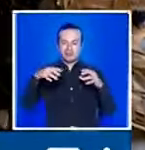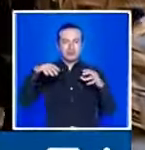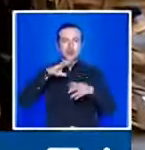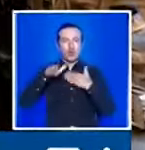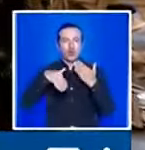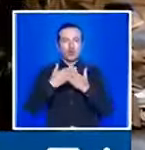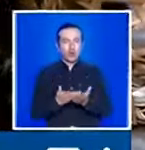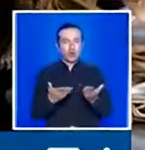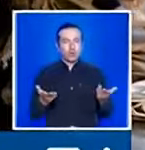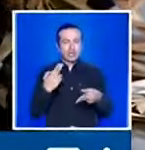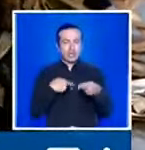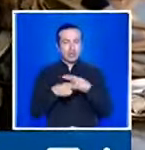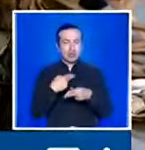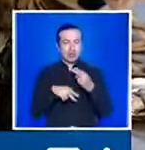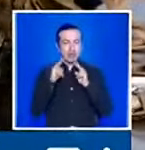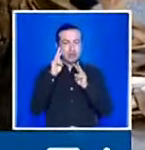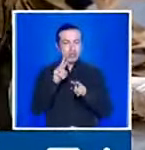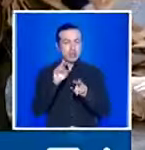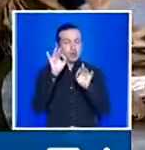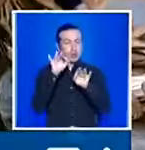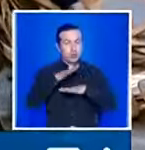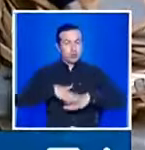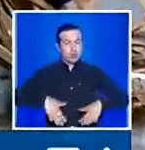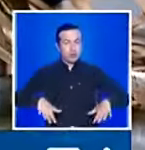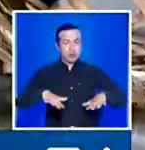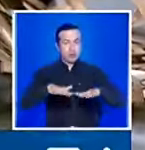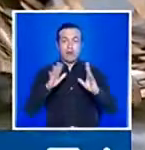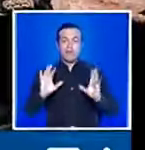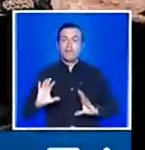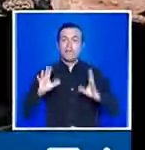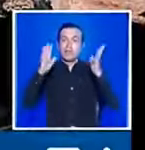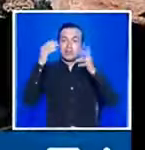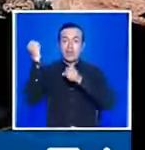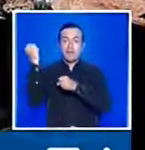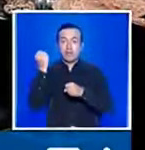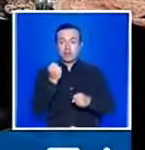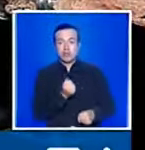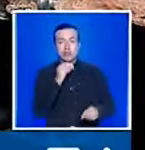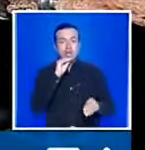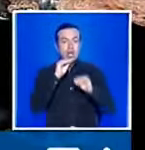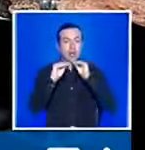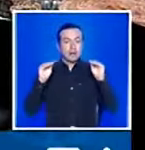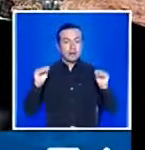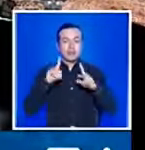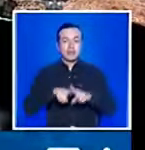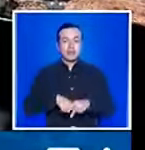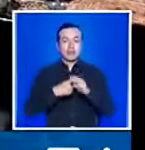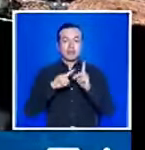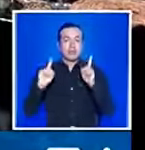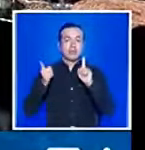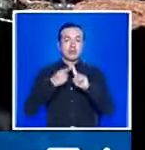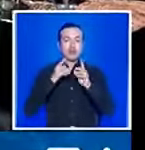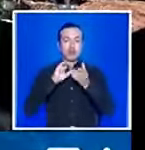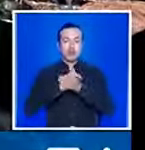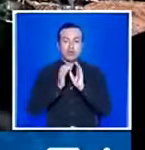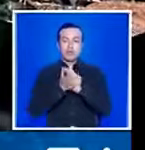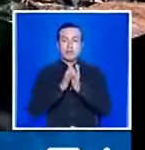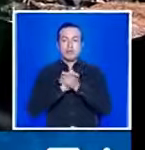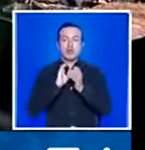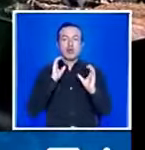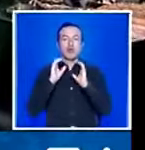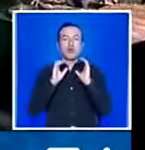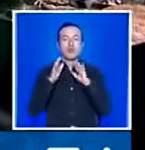todos estos emprendimientos los vamos a encontrar precisamente en estas fiestas de fundación que reiteramos comienzan ya el 1 de noviembre. Pero vamos a hablar también